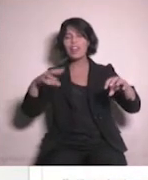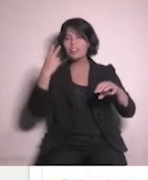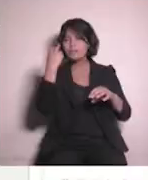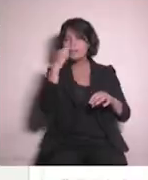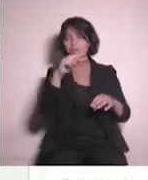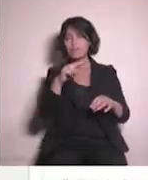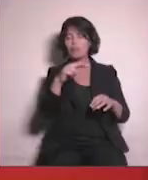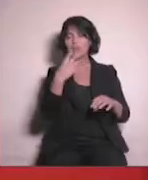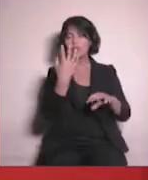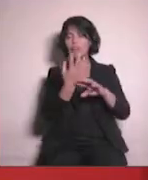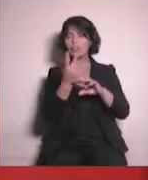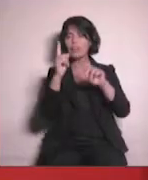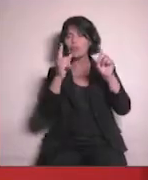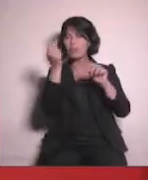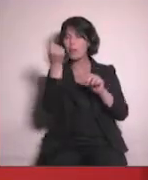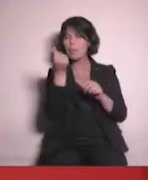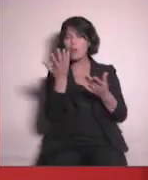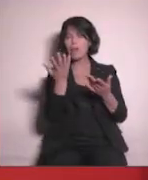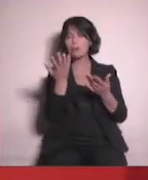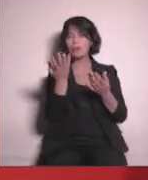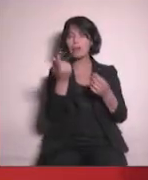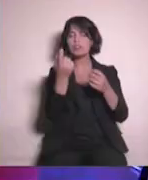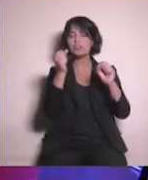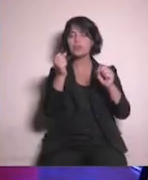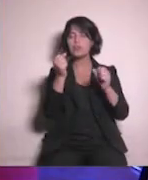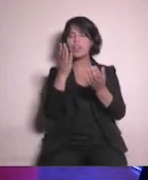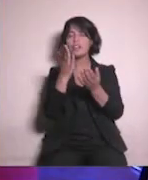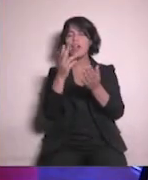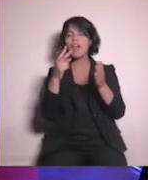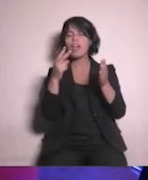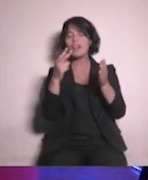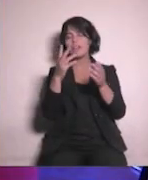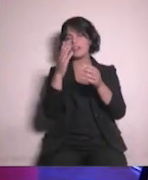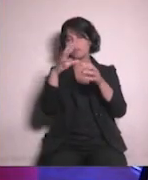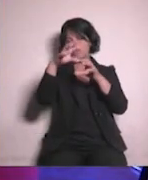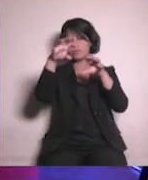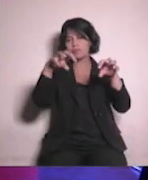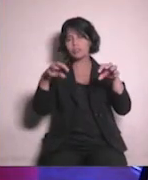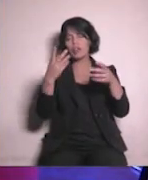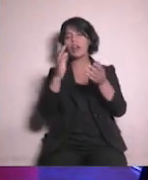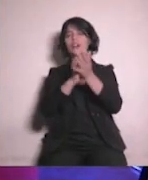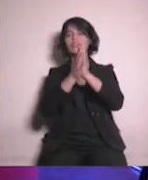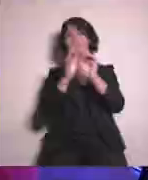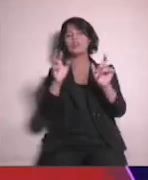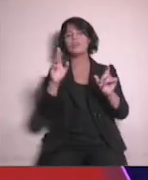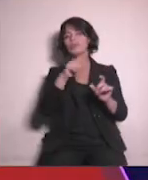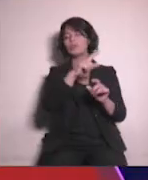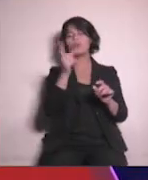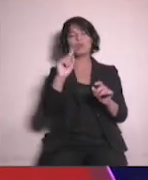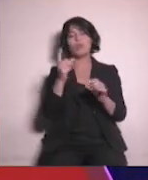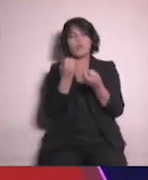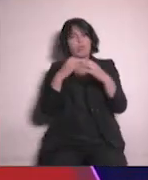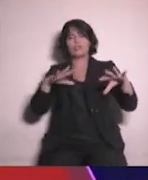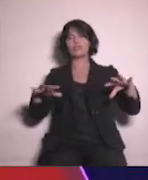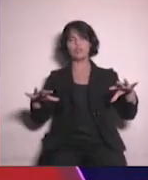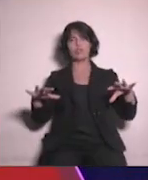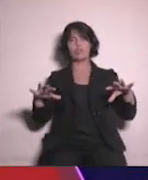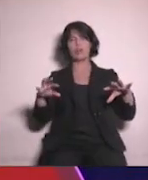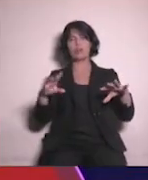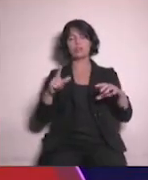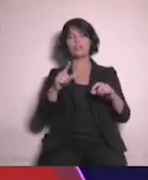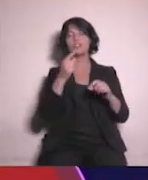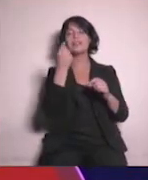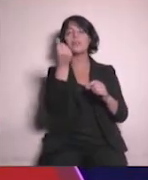Se encontró que habían unos rezagos que se podían repartir entre todos. No, esto no era al lote, estos son dineros de cada uno de